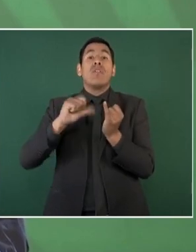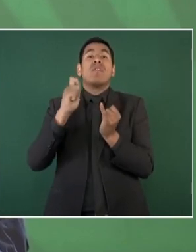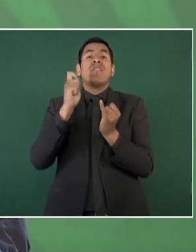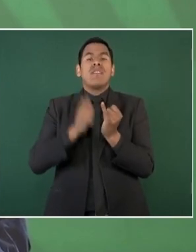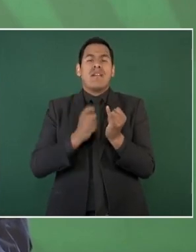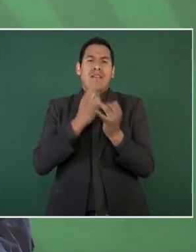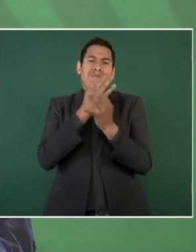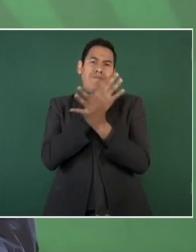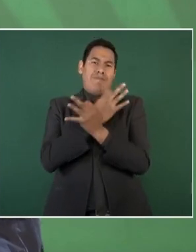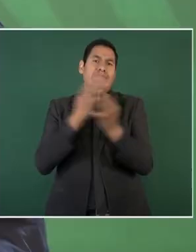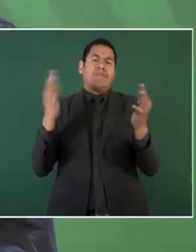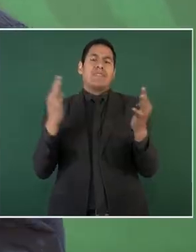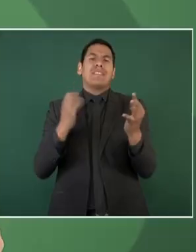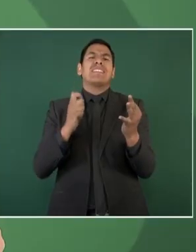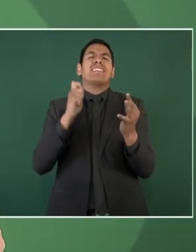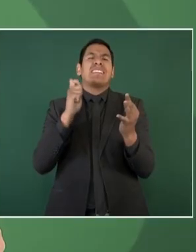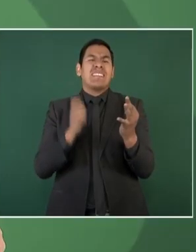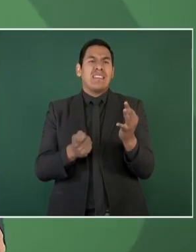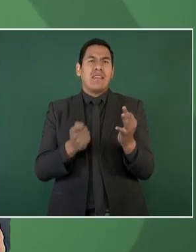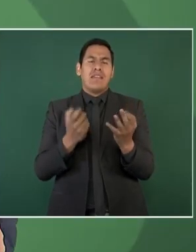luego hay